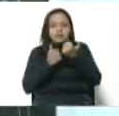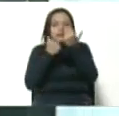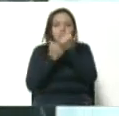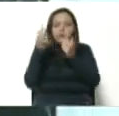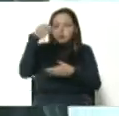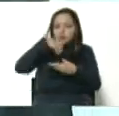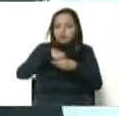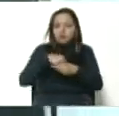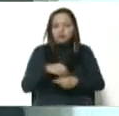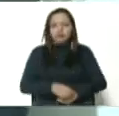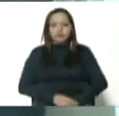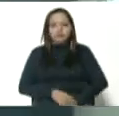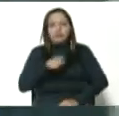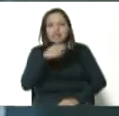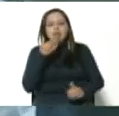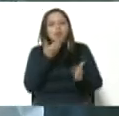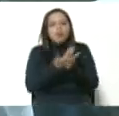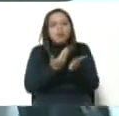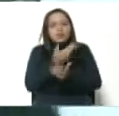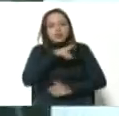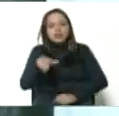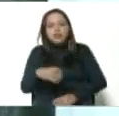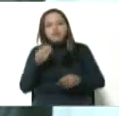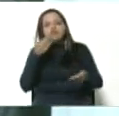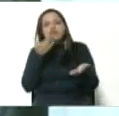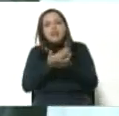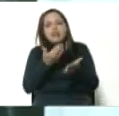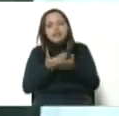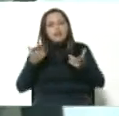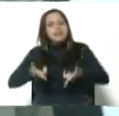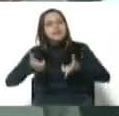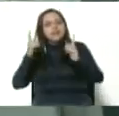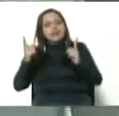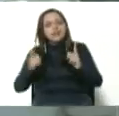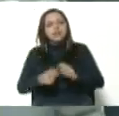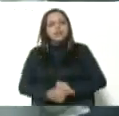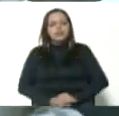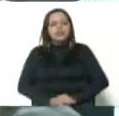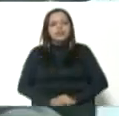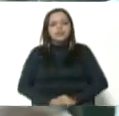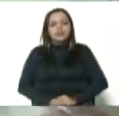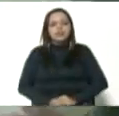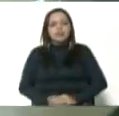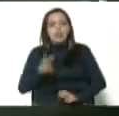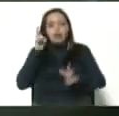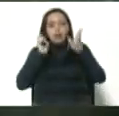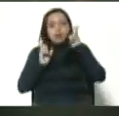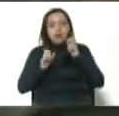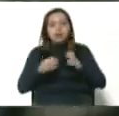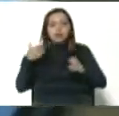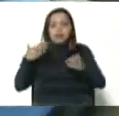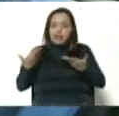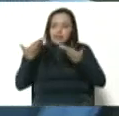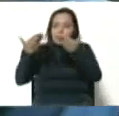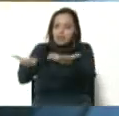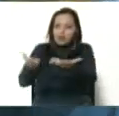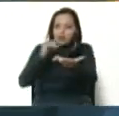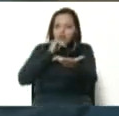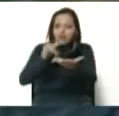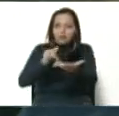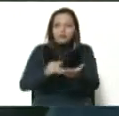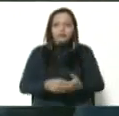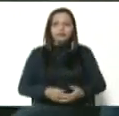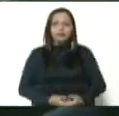adentro. Eso es el planteamiento nuestro, compatriota. Muchas gracias por habernos escuchado. Y hago entrega del informe.